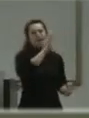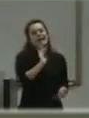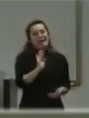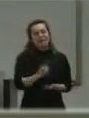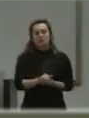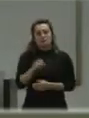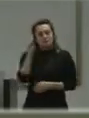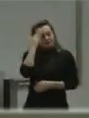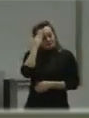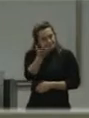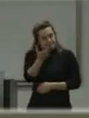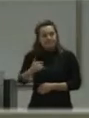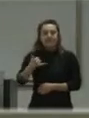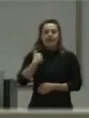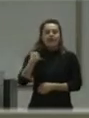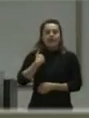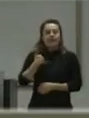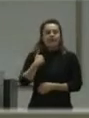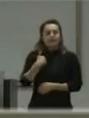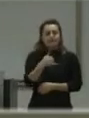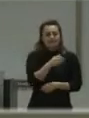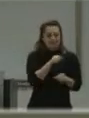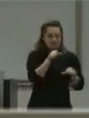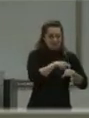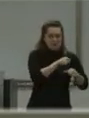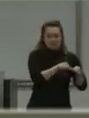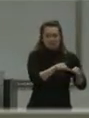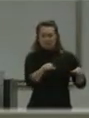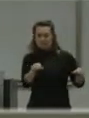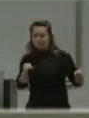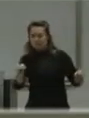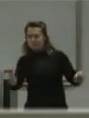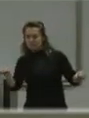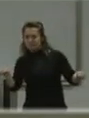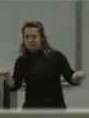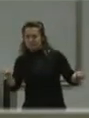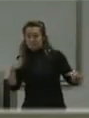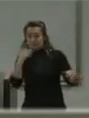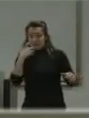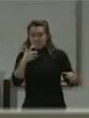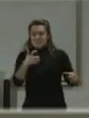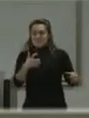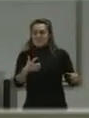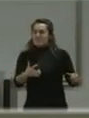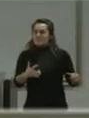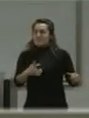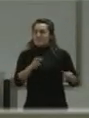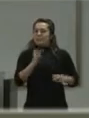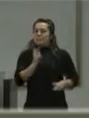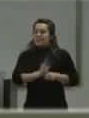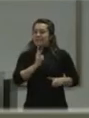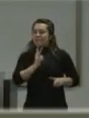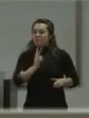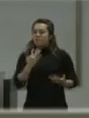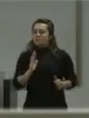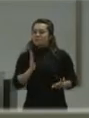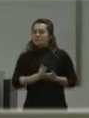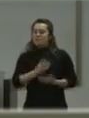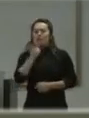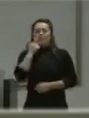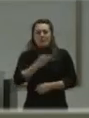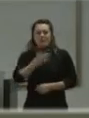la adolescencia y la juventud pues acrecenta Digamos como el riesgo el peligro que los papás